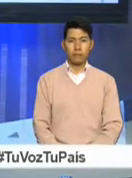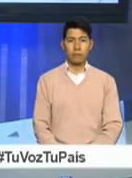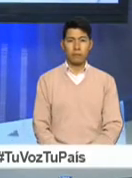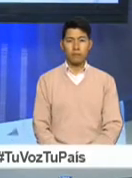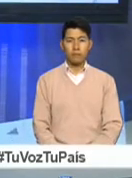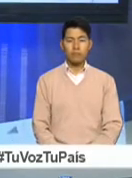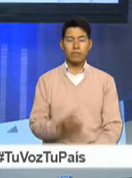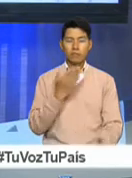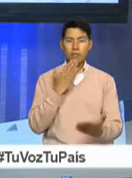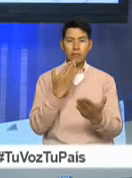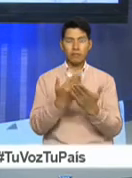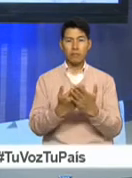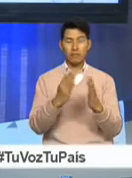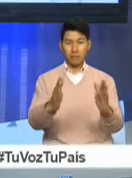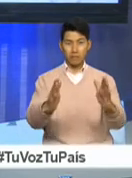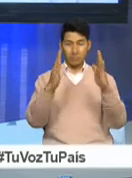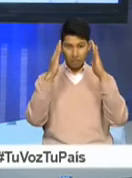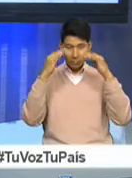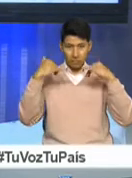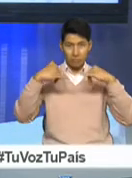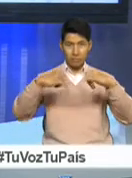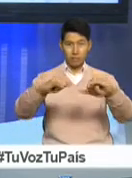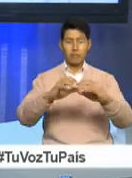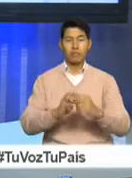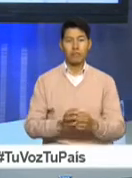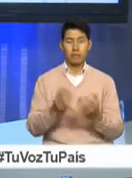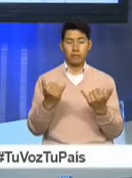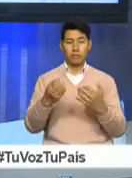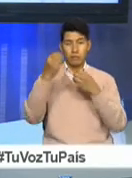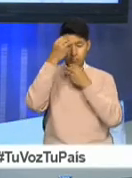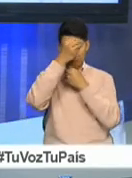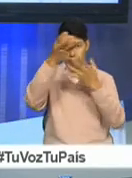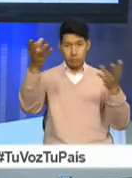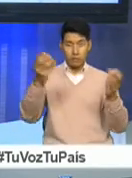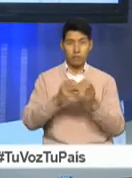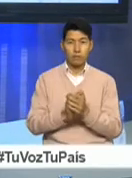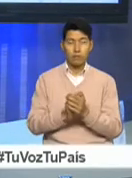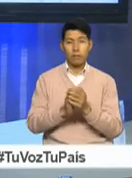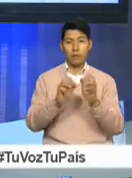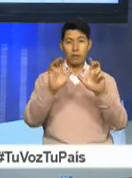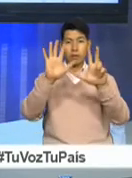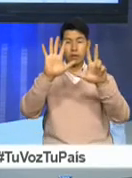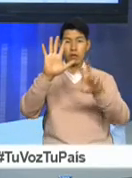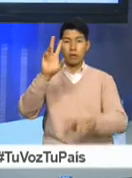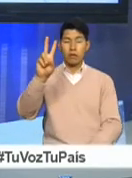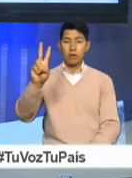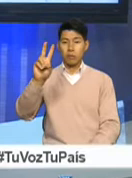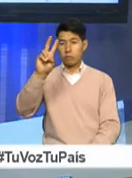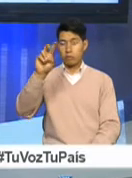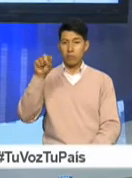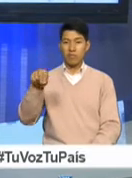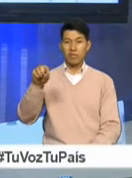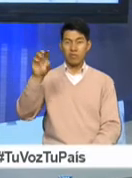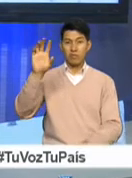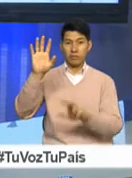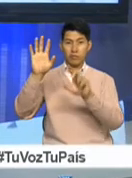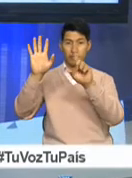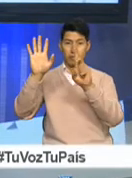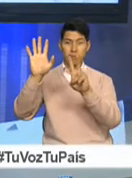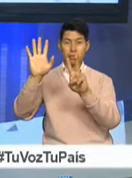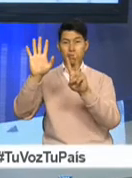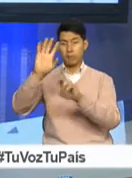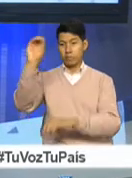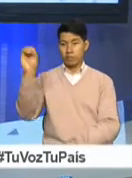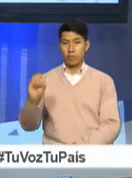gracias por continuar informándose con nosotros ahora les contamos que el 82 punto 57 por ciento de la prestación de servicios para las operaciones